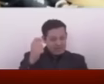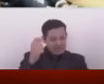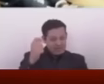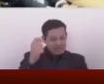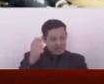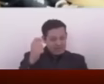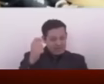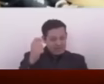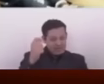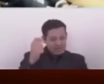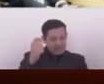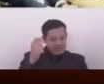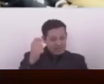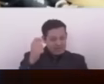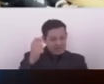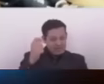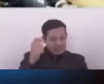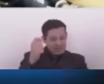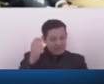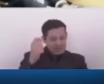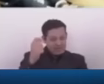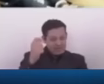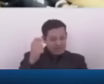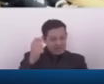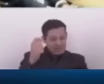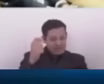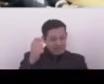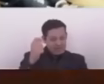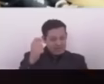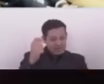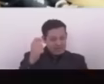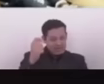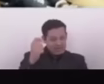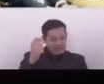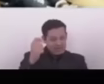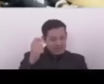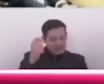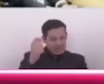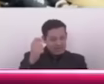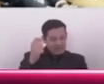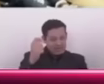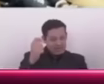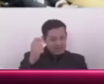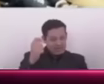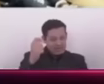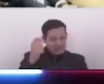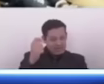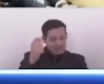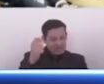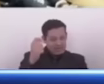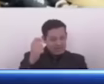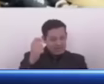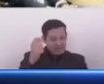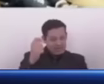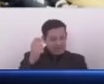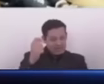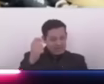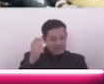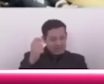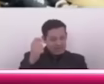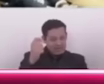bueno muchas cosas que que te dejan en que pensar en todo esto pero este es el contexto